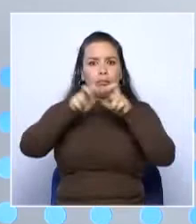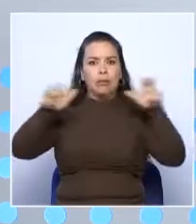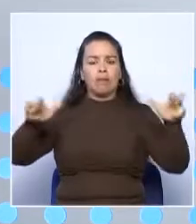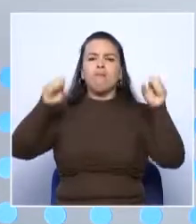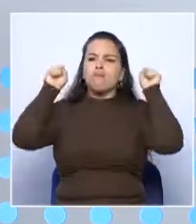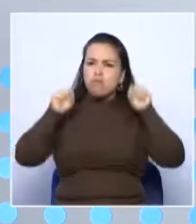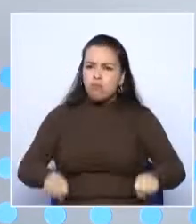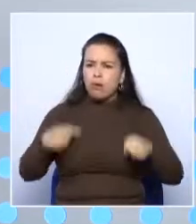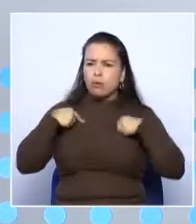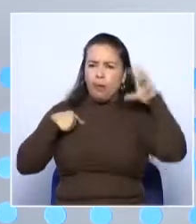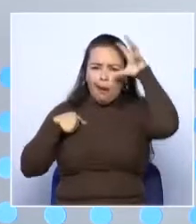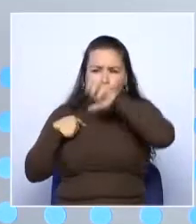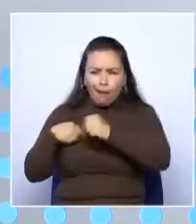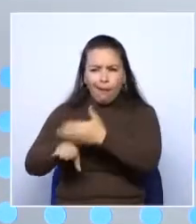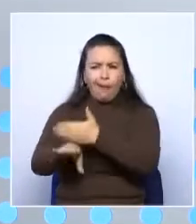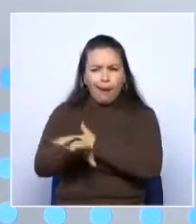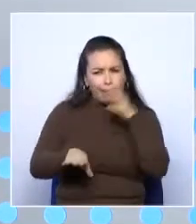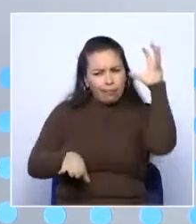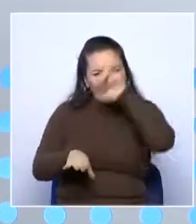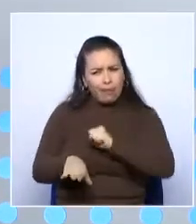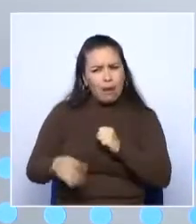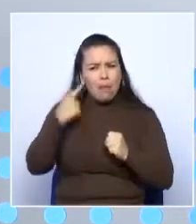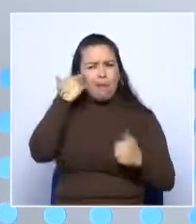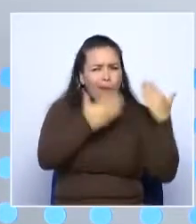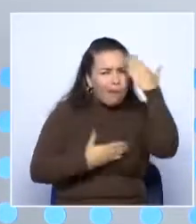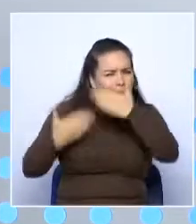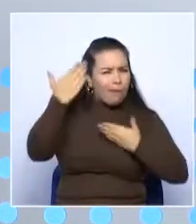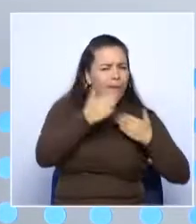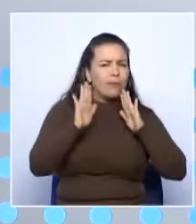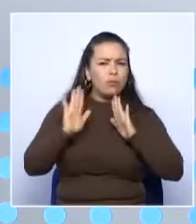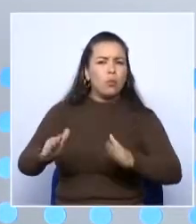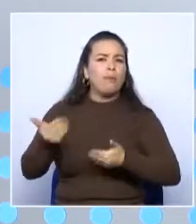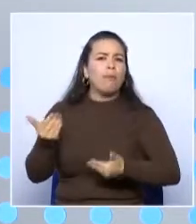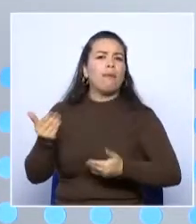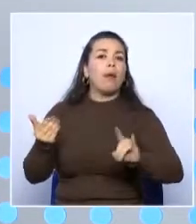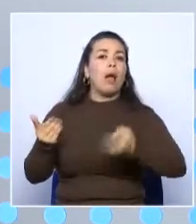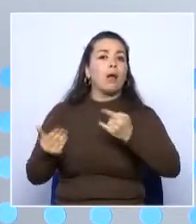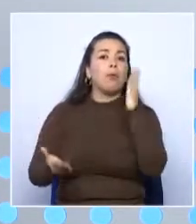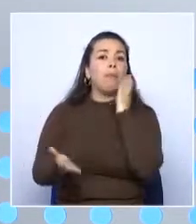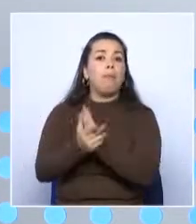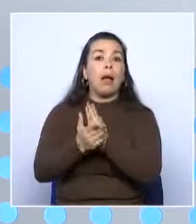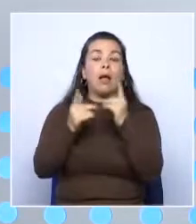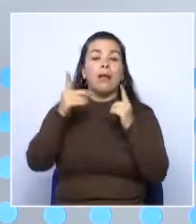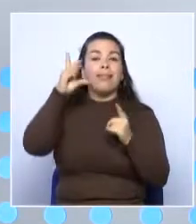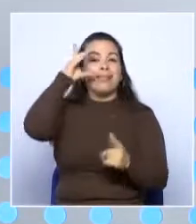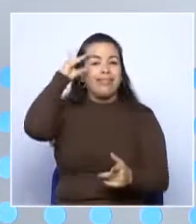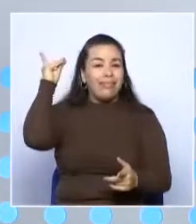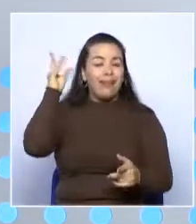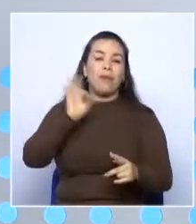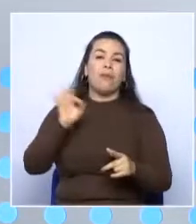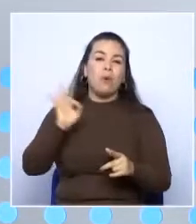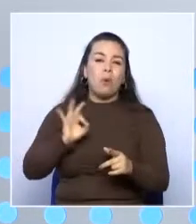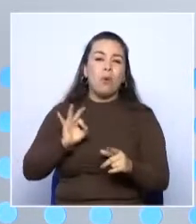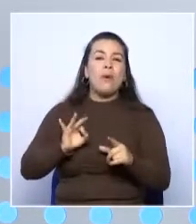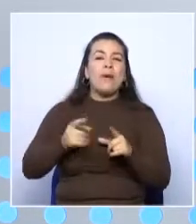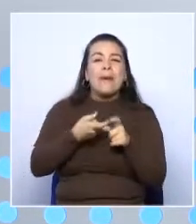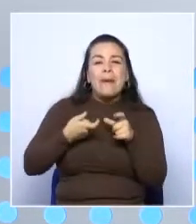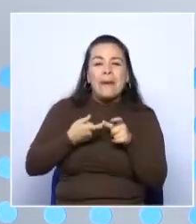a predecir o a dar una probabilidad de que el bebé venga de pronto con síndrome de Down o con alguna alteración